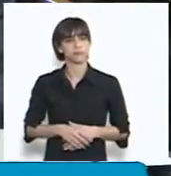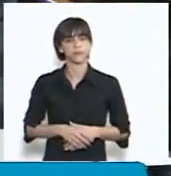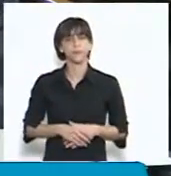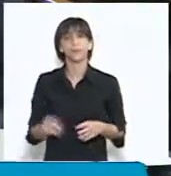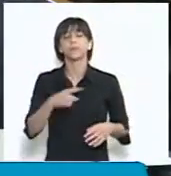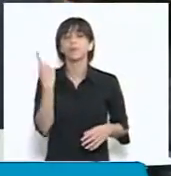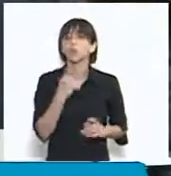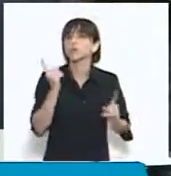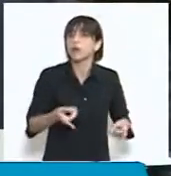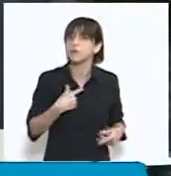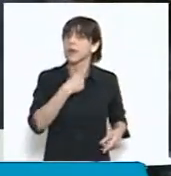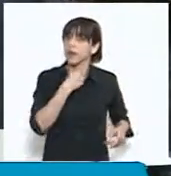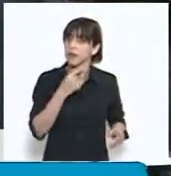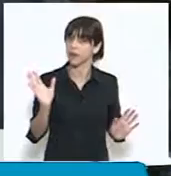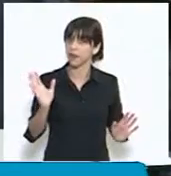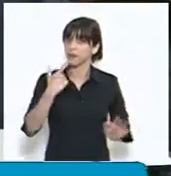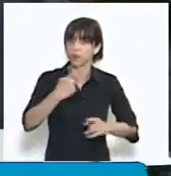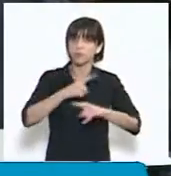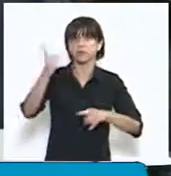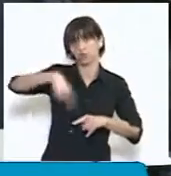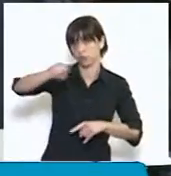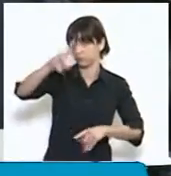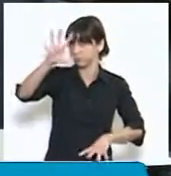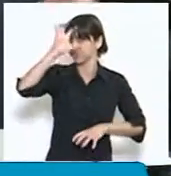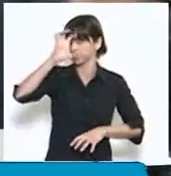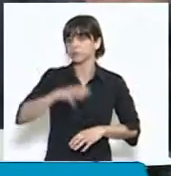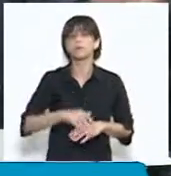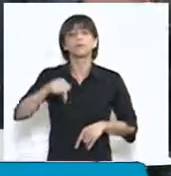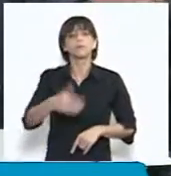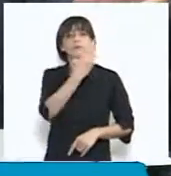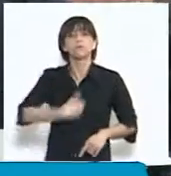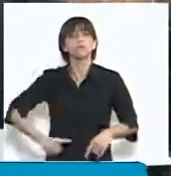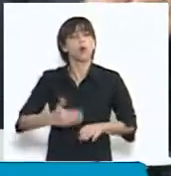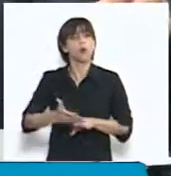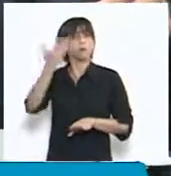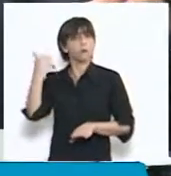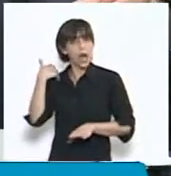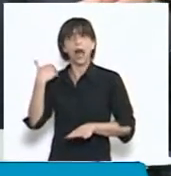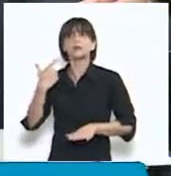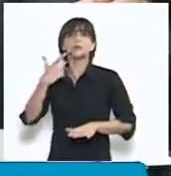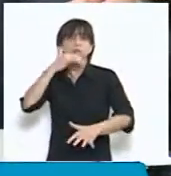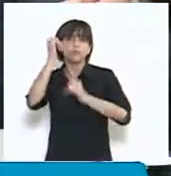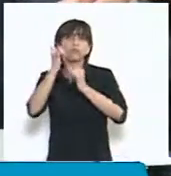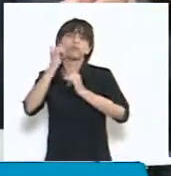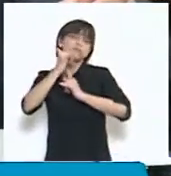Pero queremos también recordar que el gobierno ha hecho mención al plan